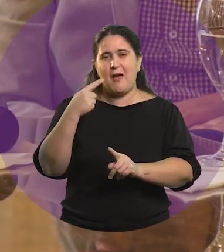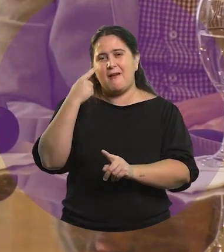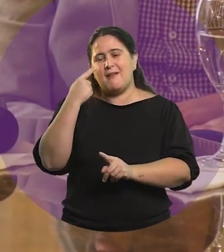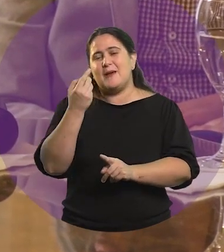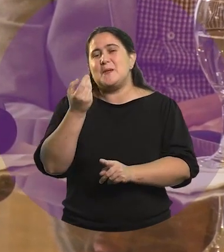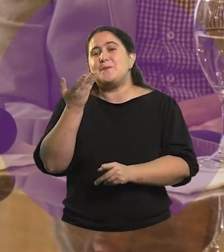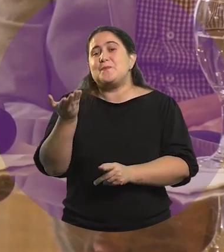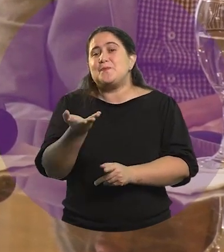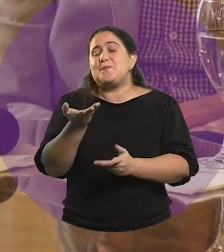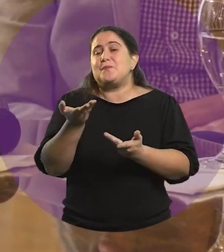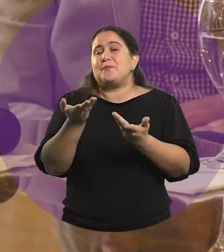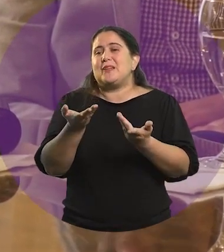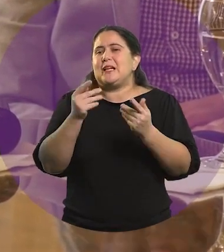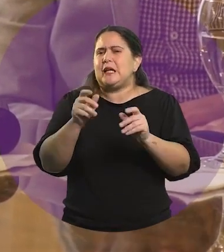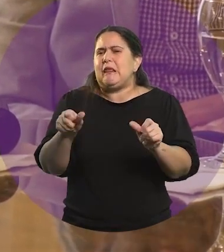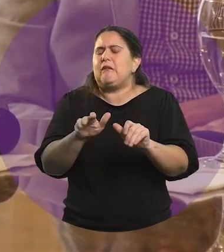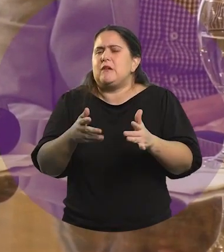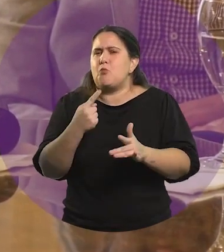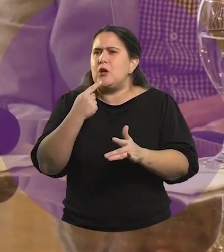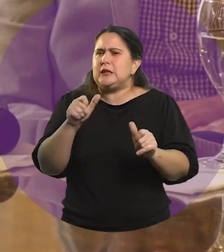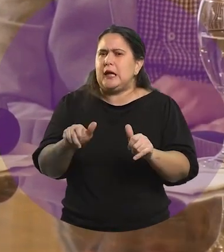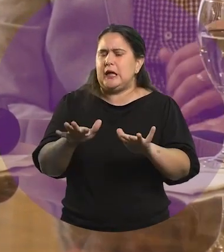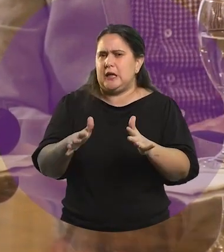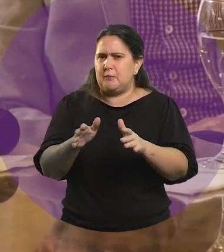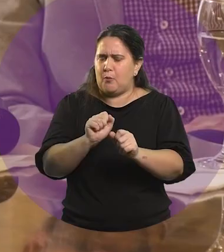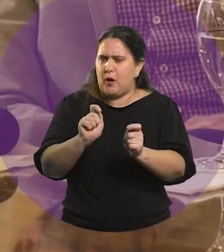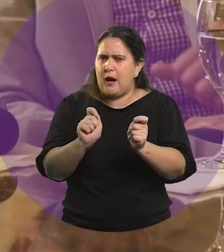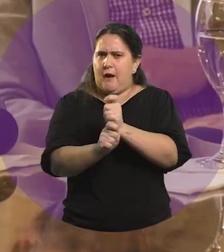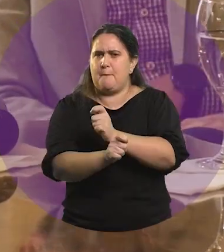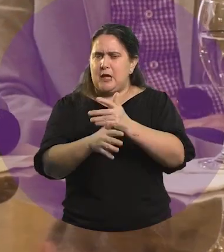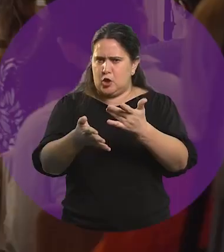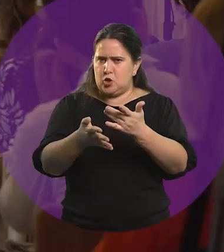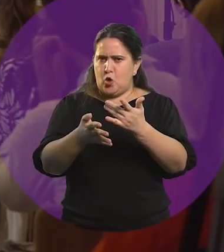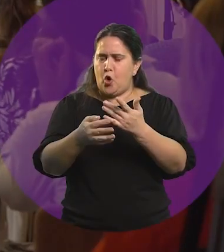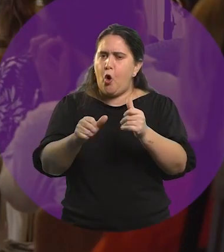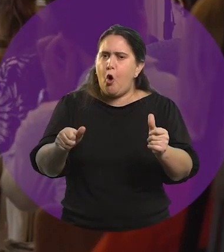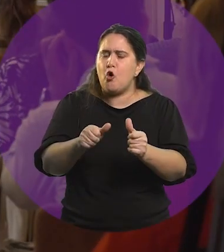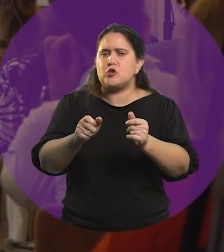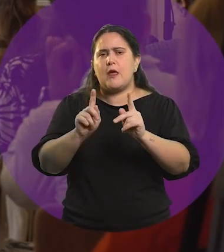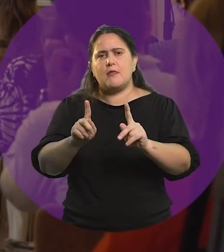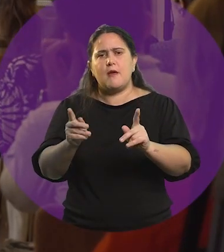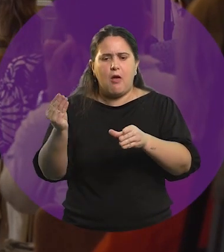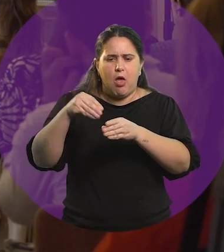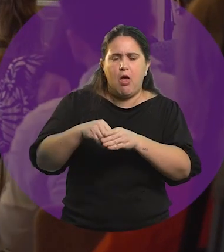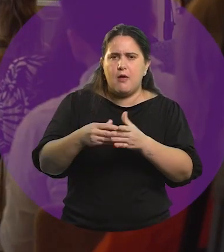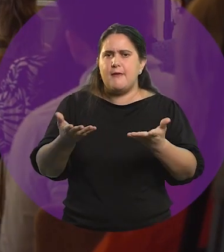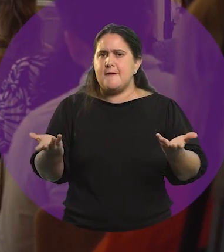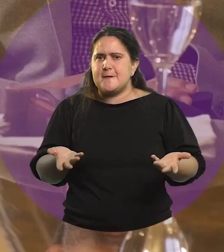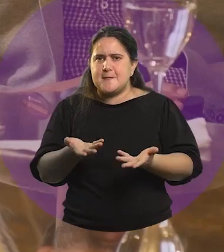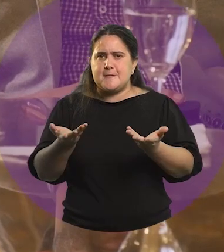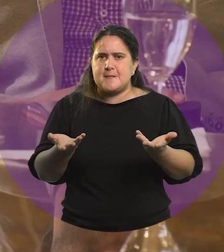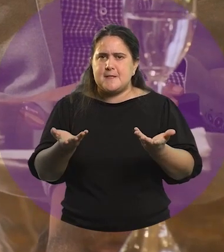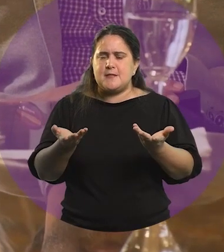pensar un poco por dónde deberían ir las políticas para cambiar esto. ¿Qué cosas deberían tener esas acciones